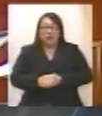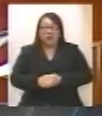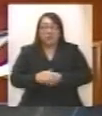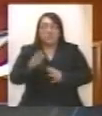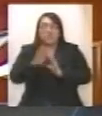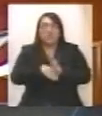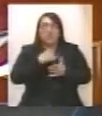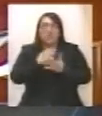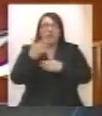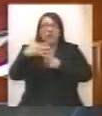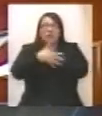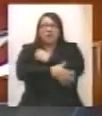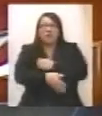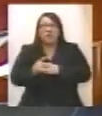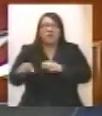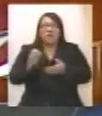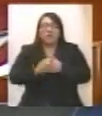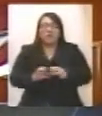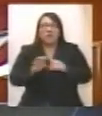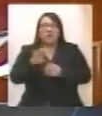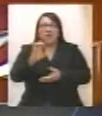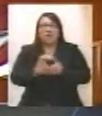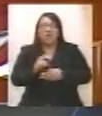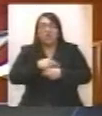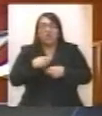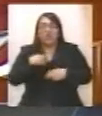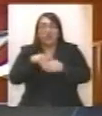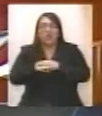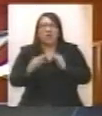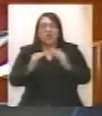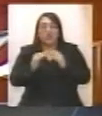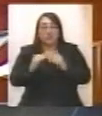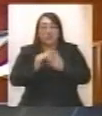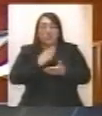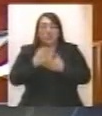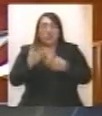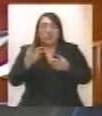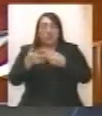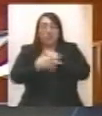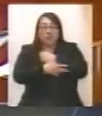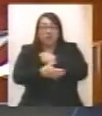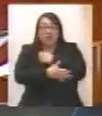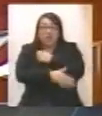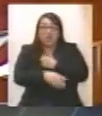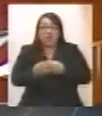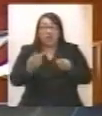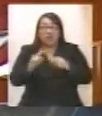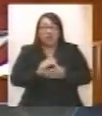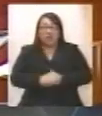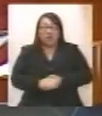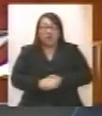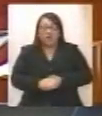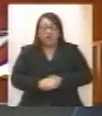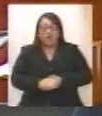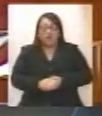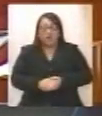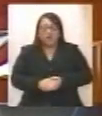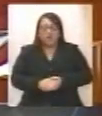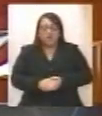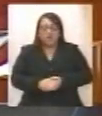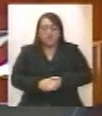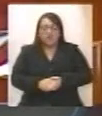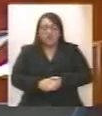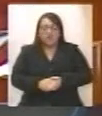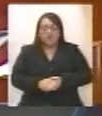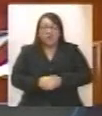la pobreza y generando capital humano dentro de los hogares en situación de pobreza y pobreza extrema.